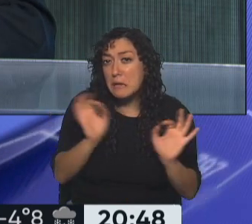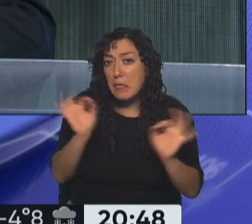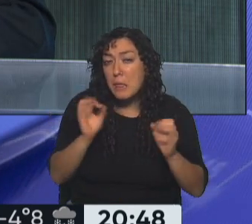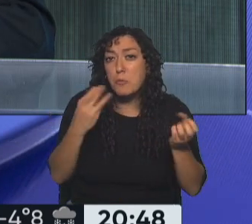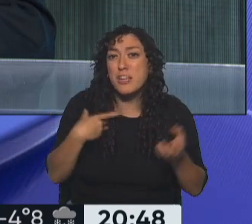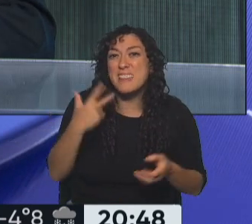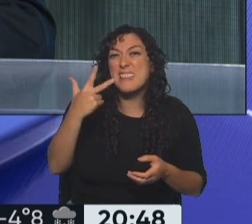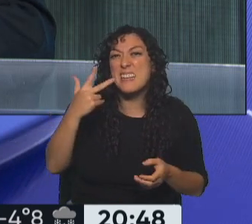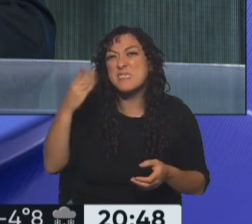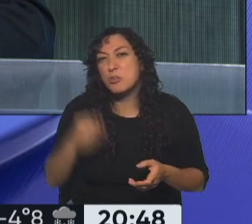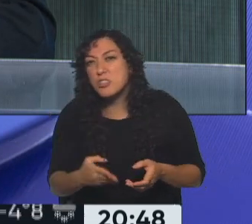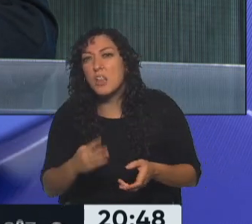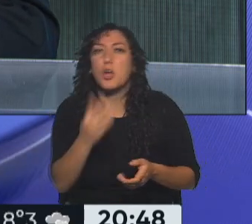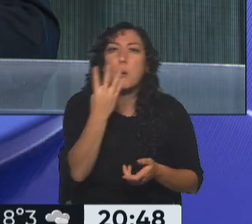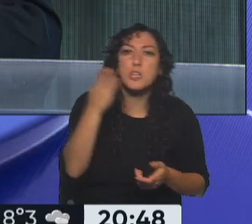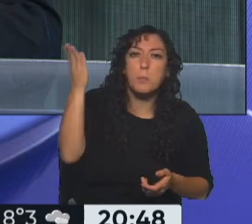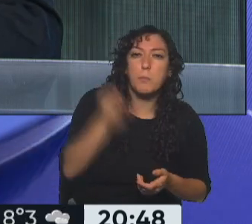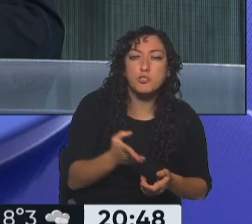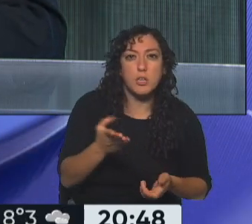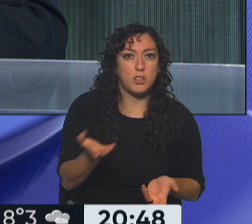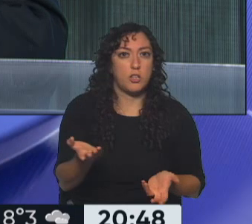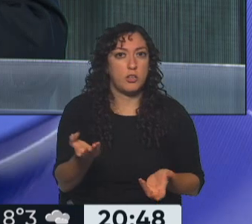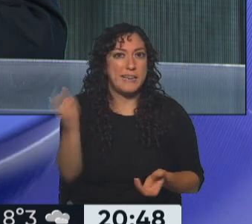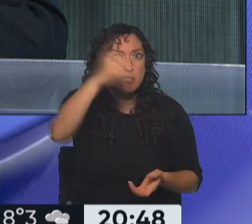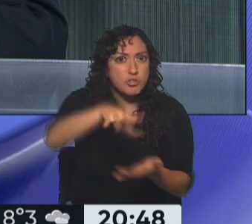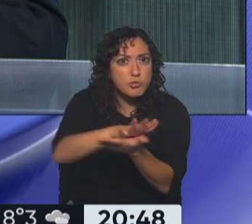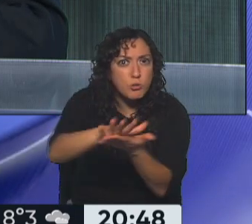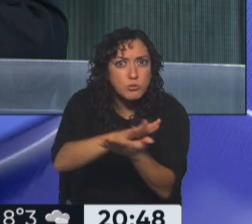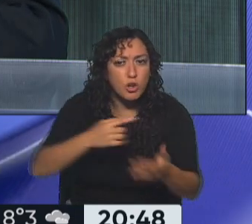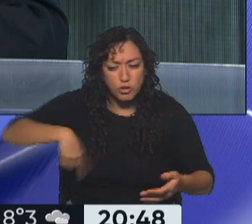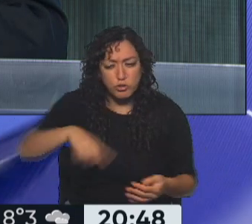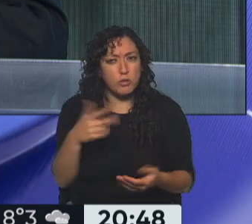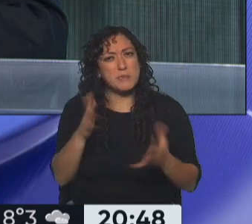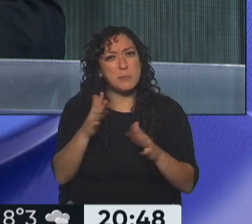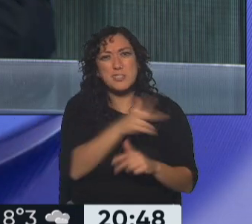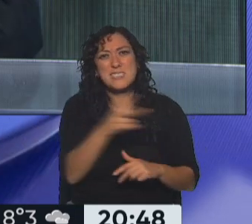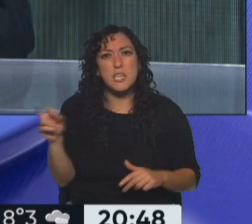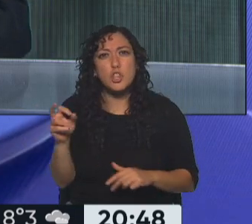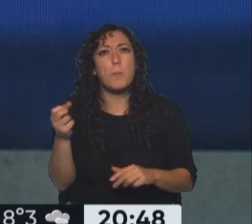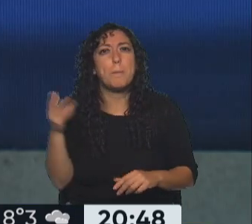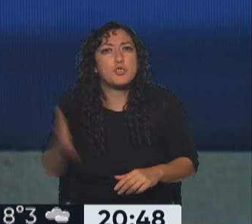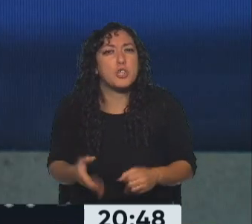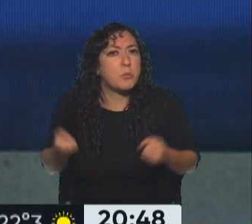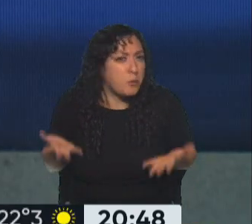del 3-4%, mientras nosotros todavía estamos cerca del 300%.